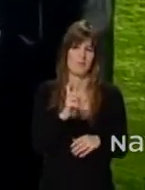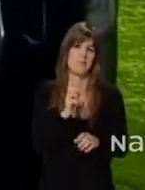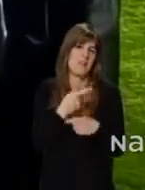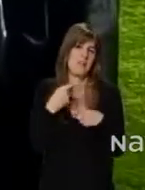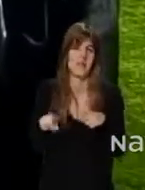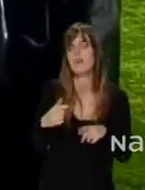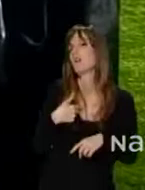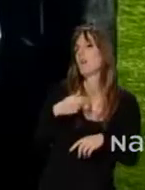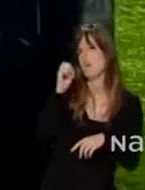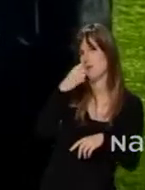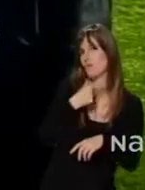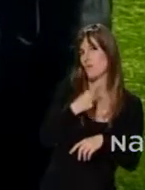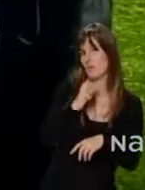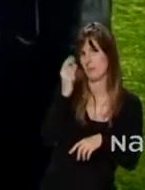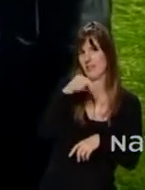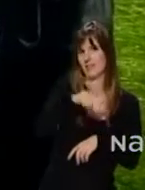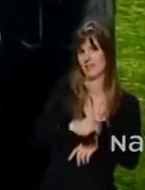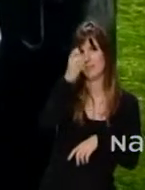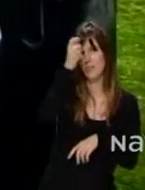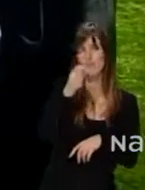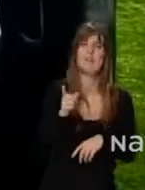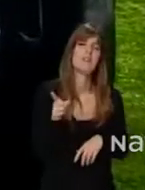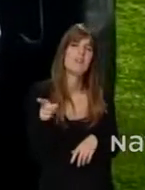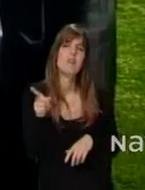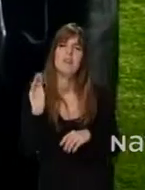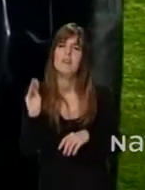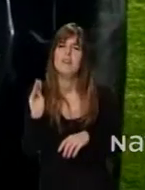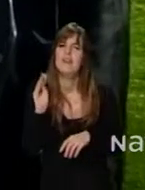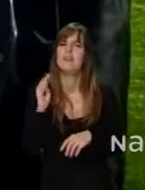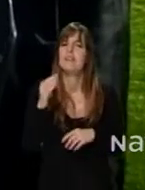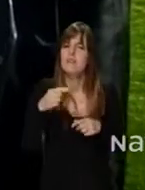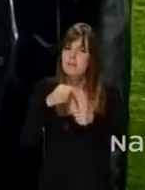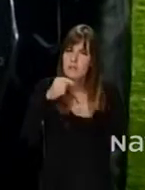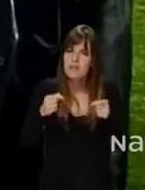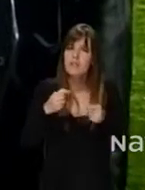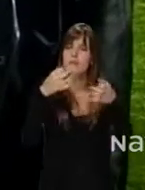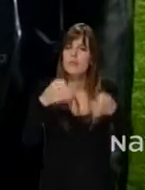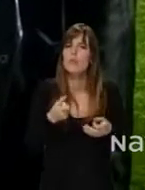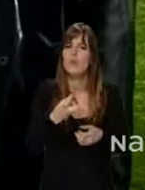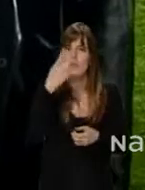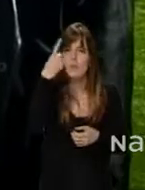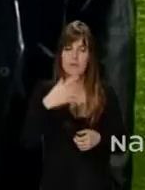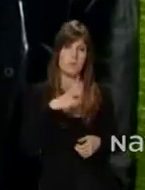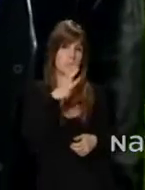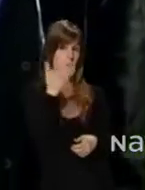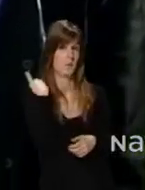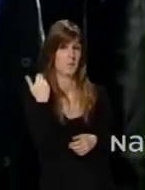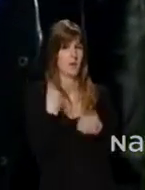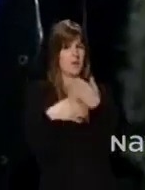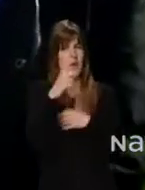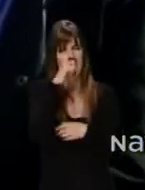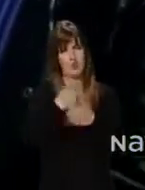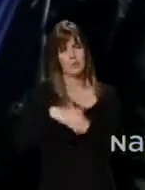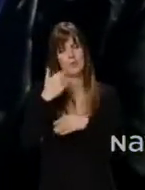más, ¿eh? A mí también. ¿Y cómo sabes los metros? Pues porque hace ya varios años hicimos una